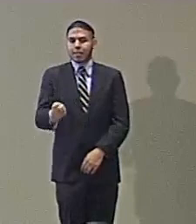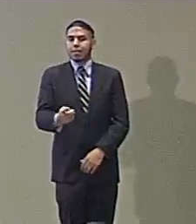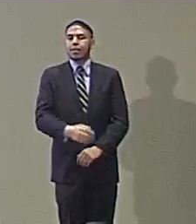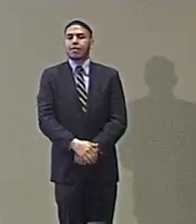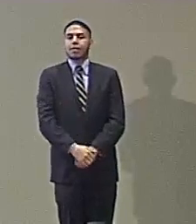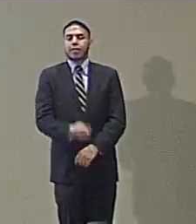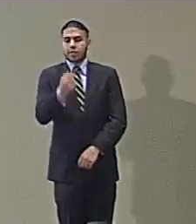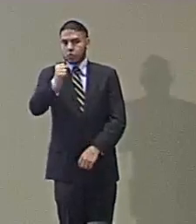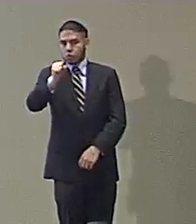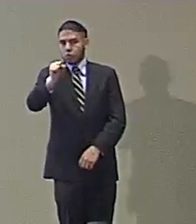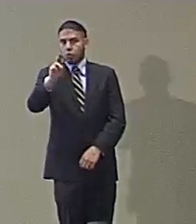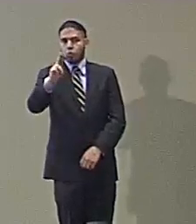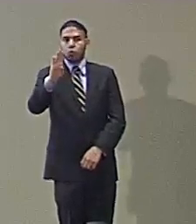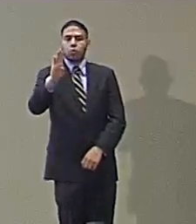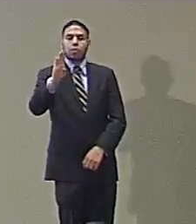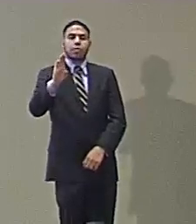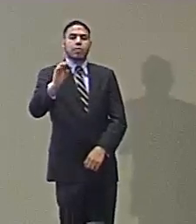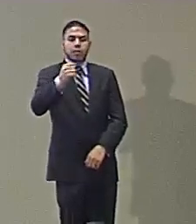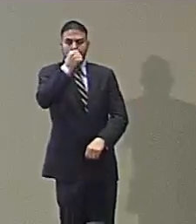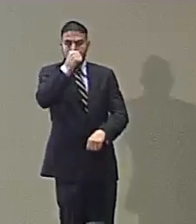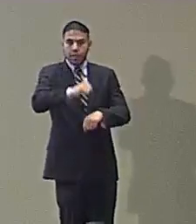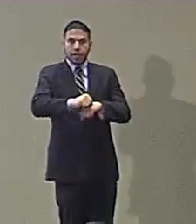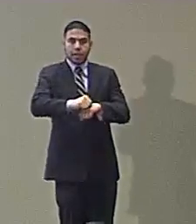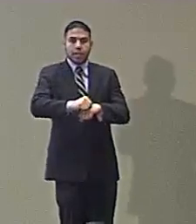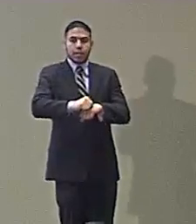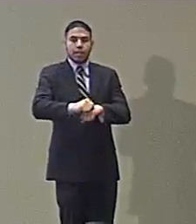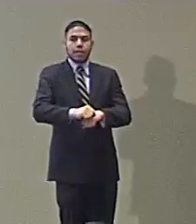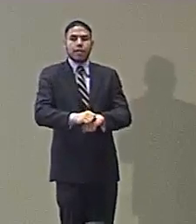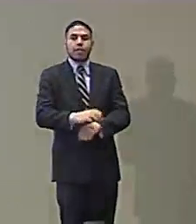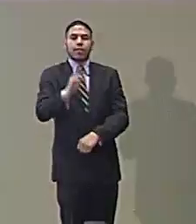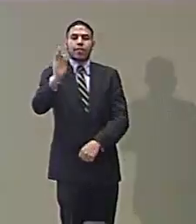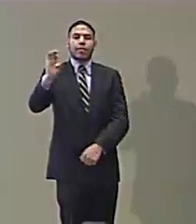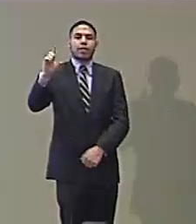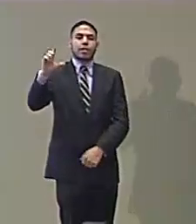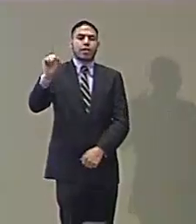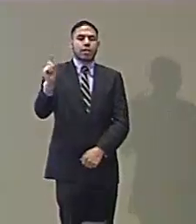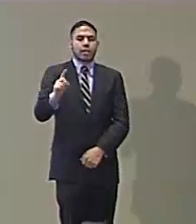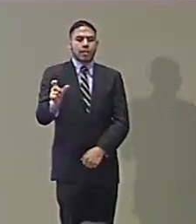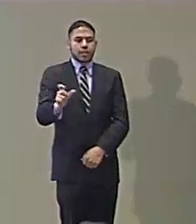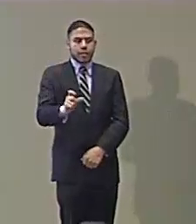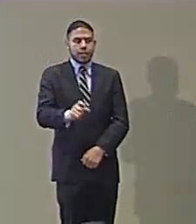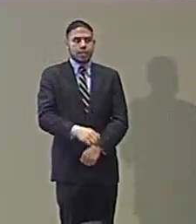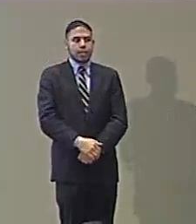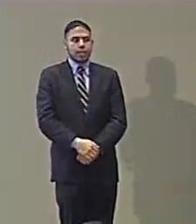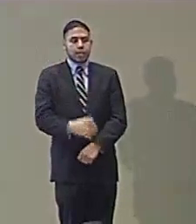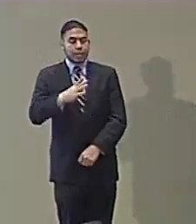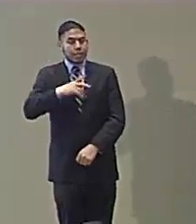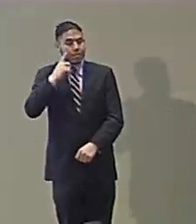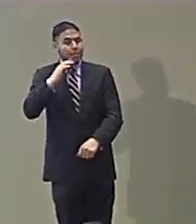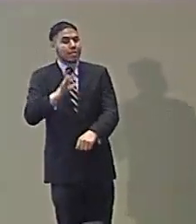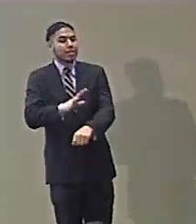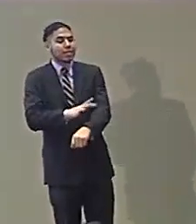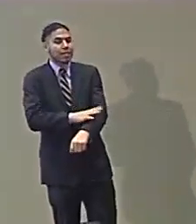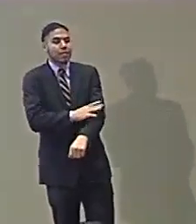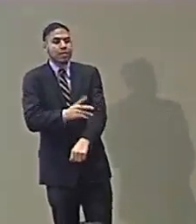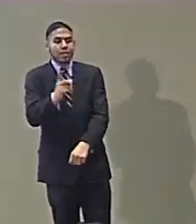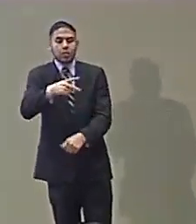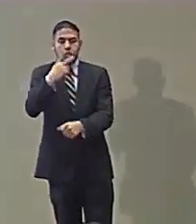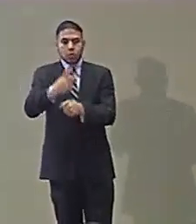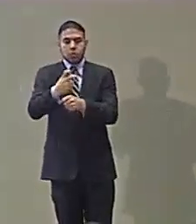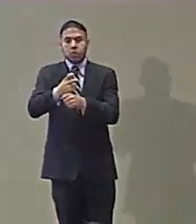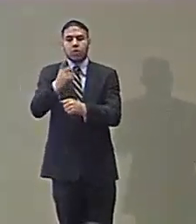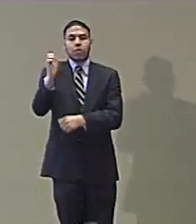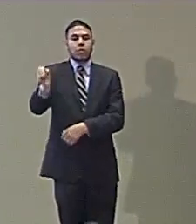la subsecretaria a tere solís muchas gracias a ustedes por esta organización de este evento tan extraordinario ya nuestro segundo foro nacional